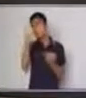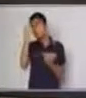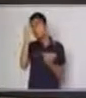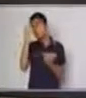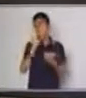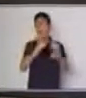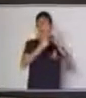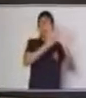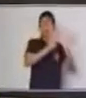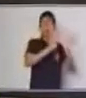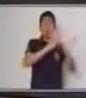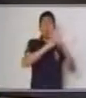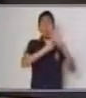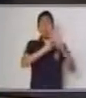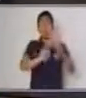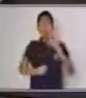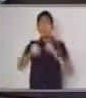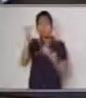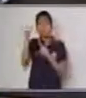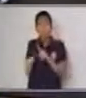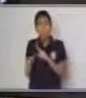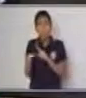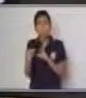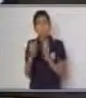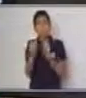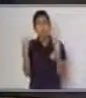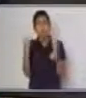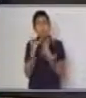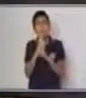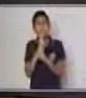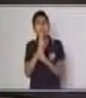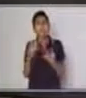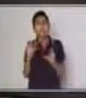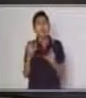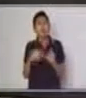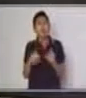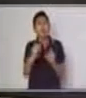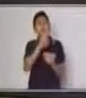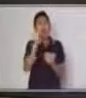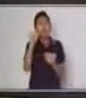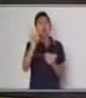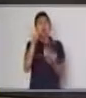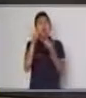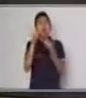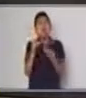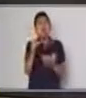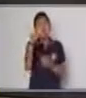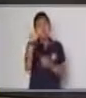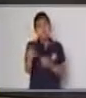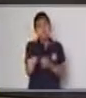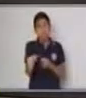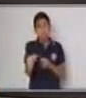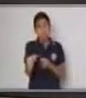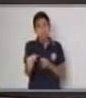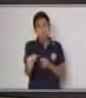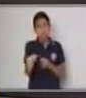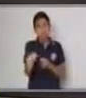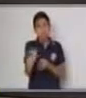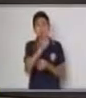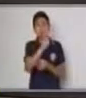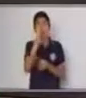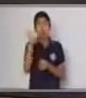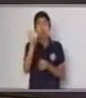multiplicar 9 por 25. Y eso sería 225.